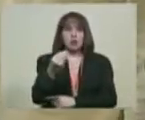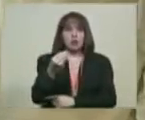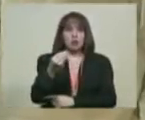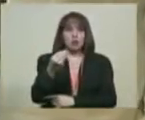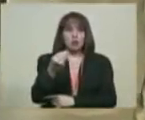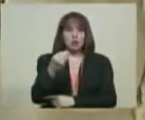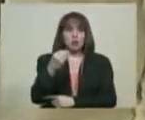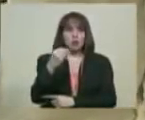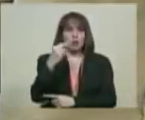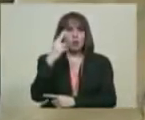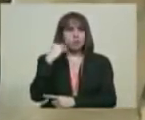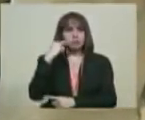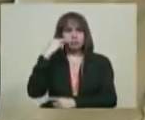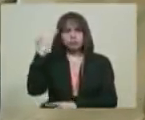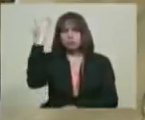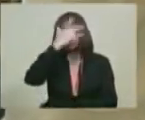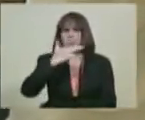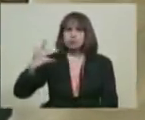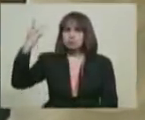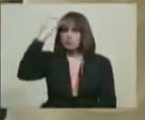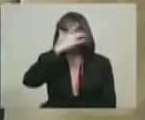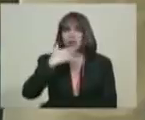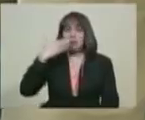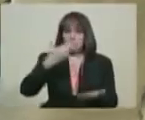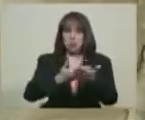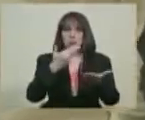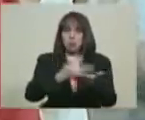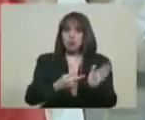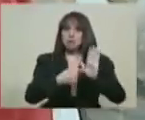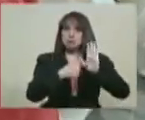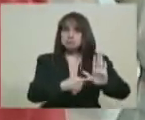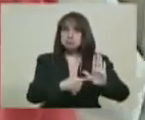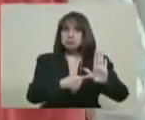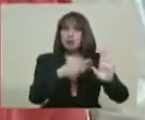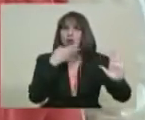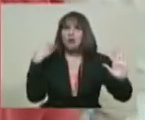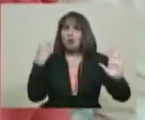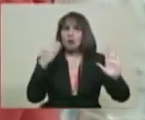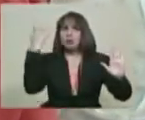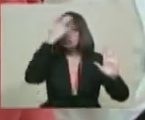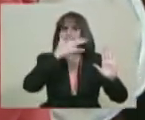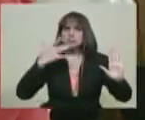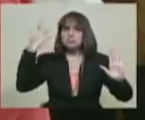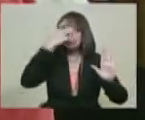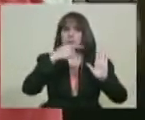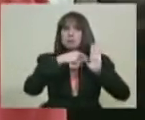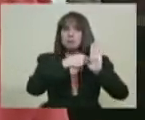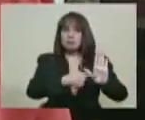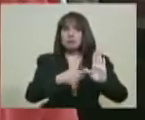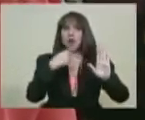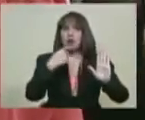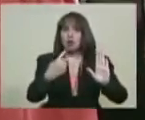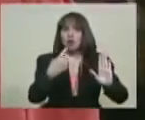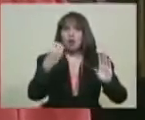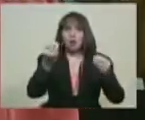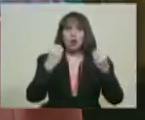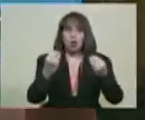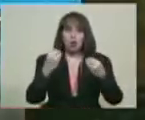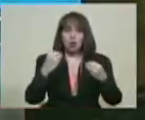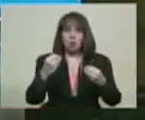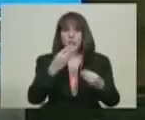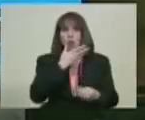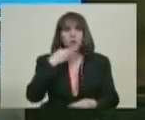Antiimperialista. Destacaban la propuesta realizada por la Afrojuventud, en donde quedó conformado el Frente